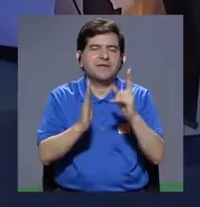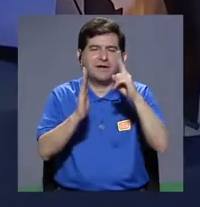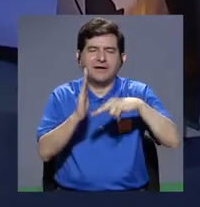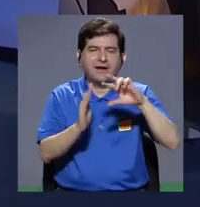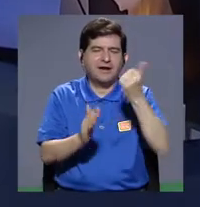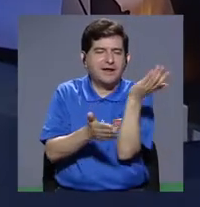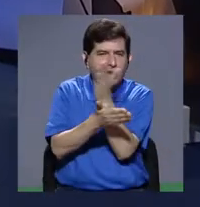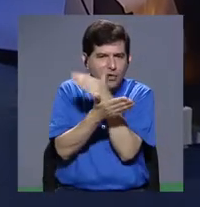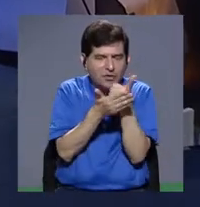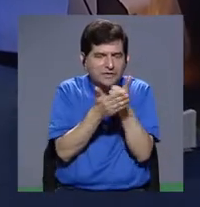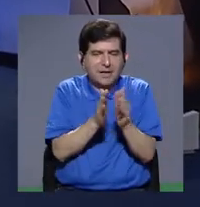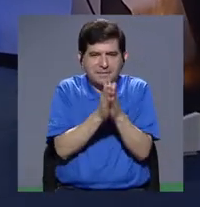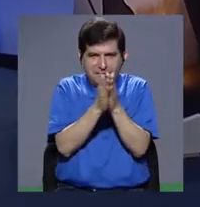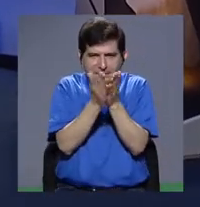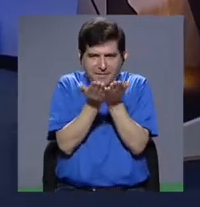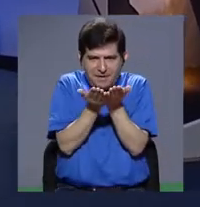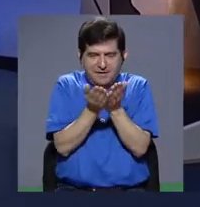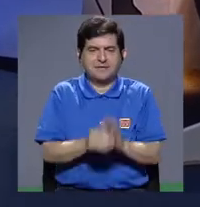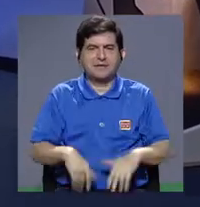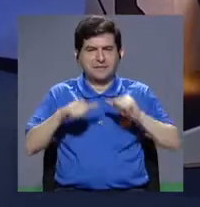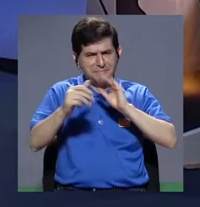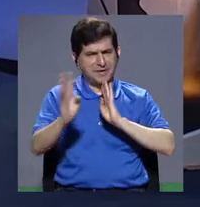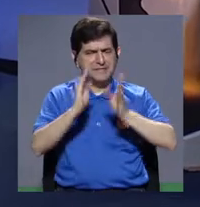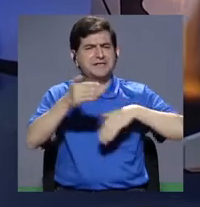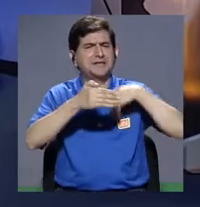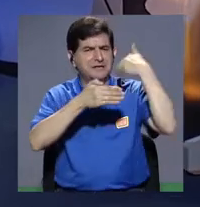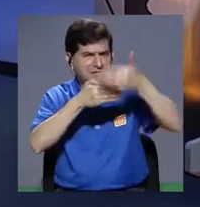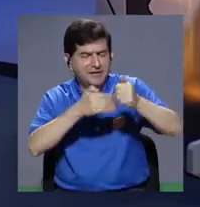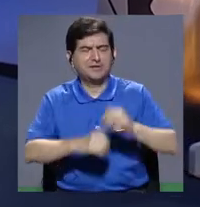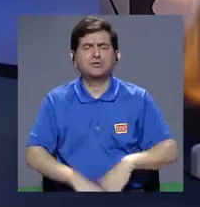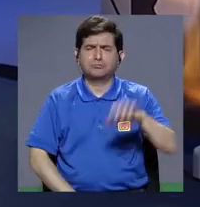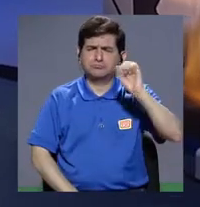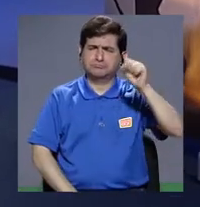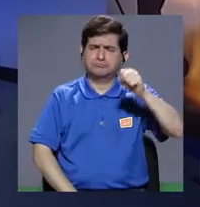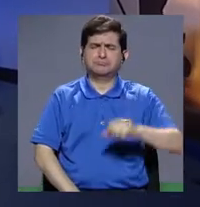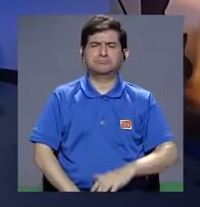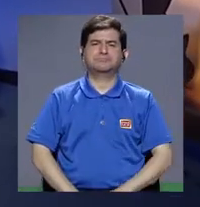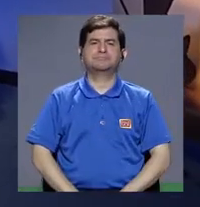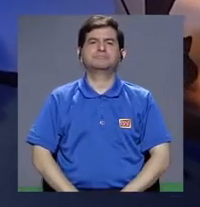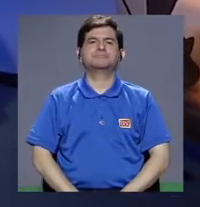leas otro fragmento del libro para seguir conversando sobre